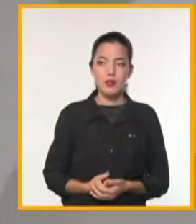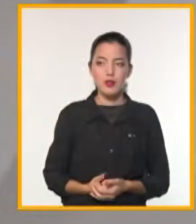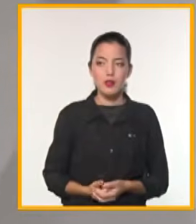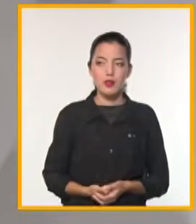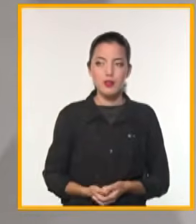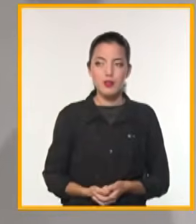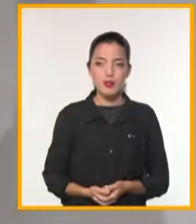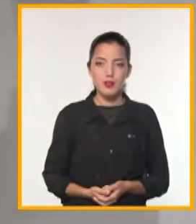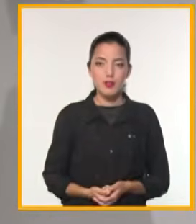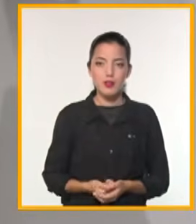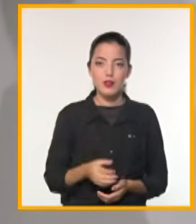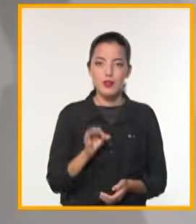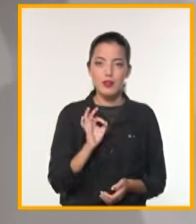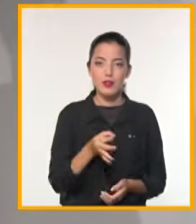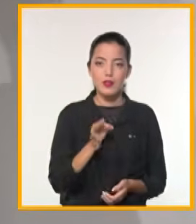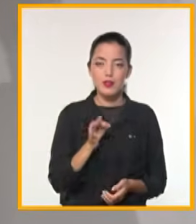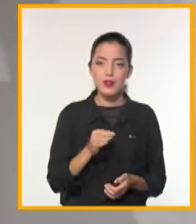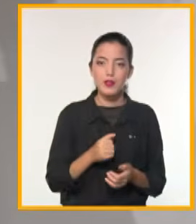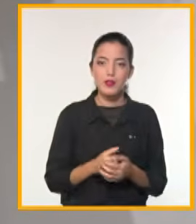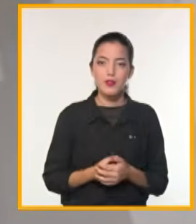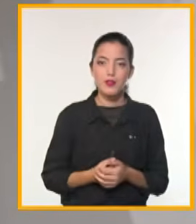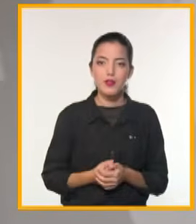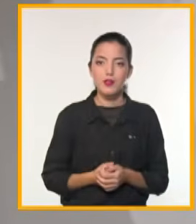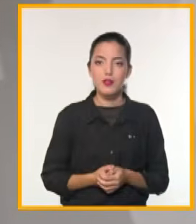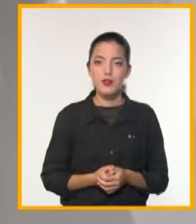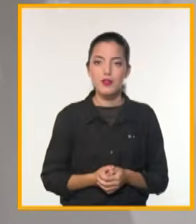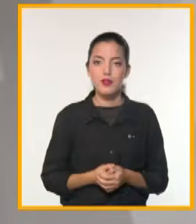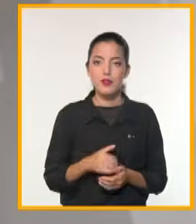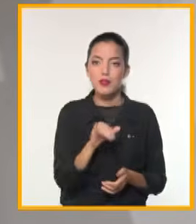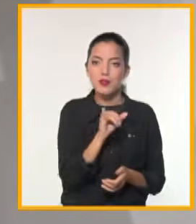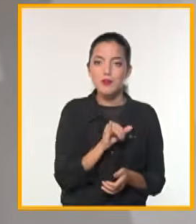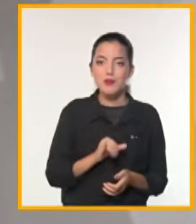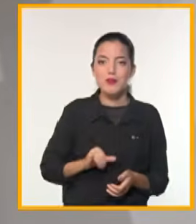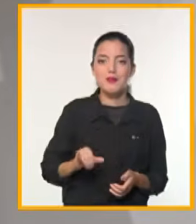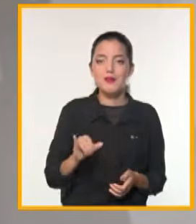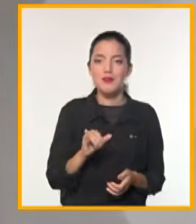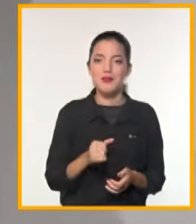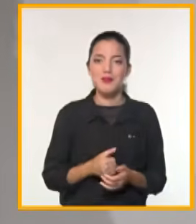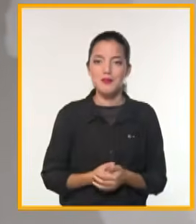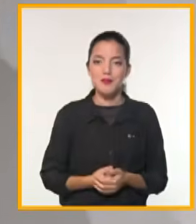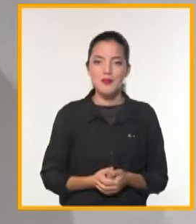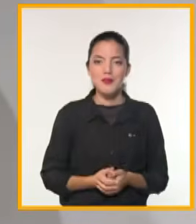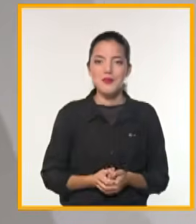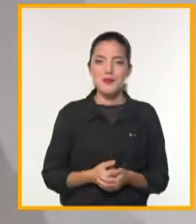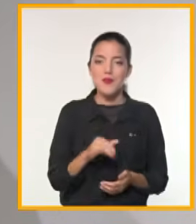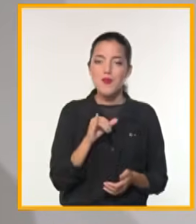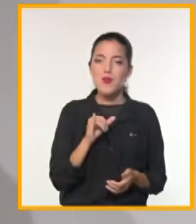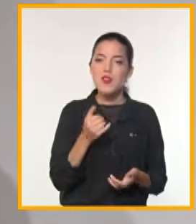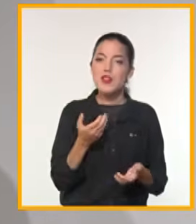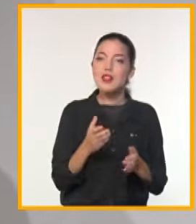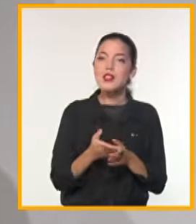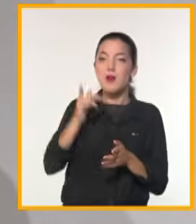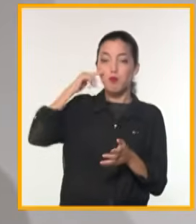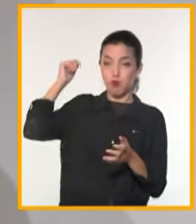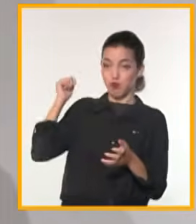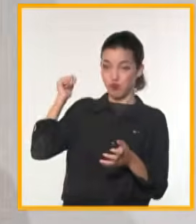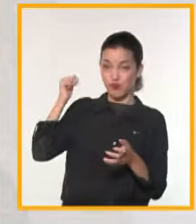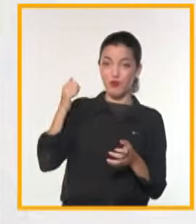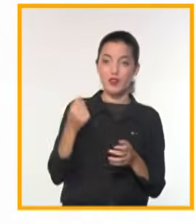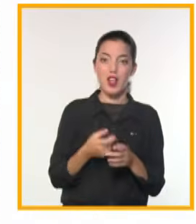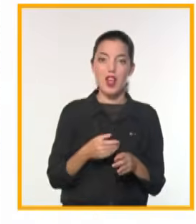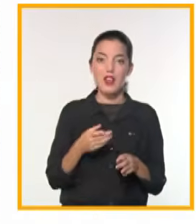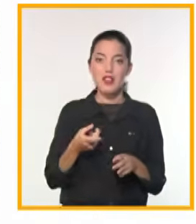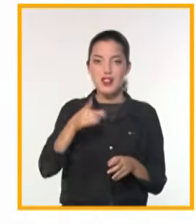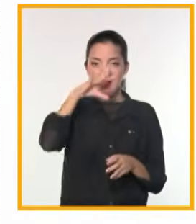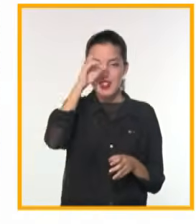vámonos para Los Cocos. Eso es con mi hermano en el sanatorio. Ajá. Ese es el sanatorio. Ese es el sanatorio. de Santiago de Las Ajá, Vegas. De Santiago de Las Vegas.